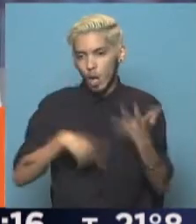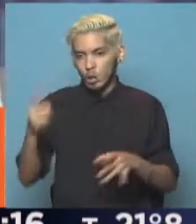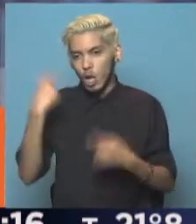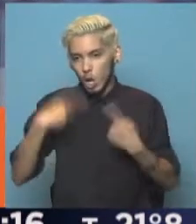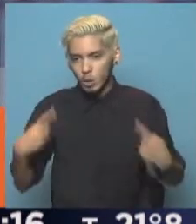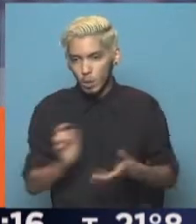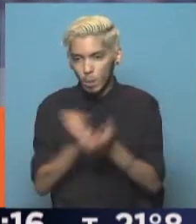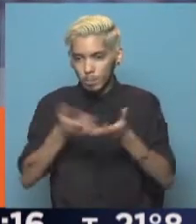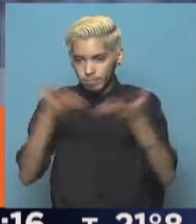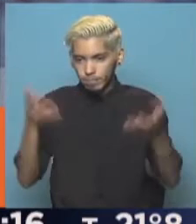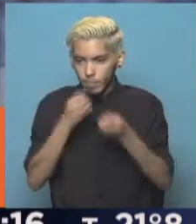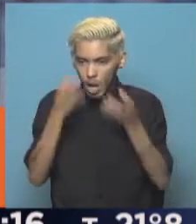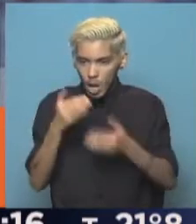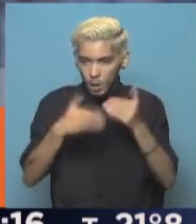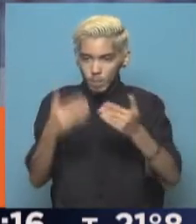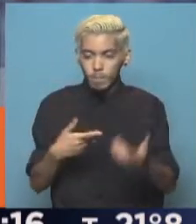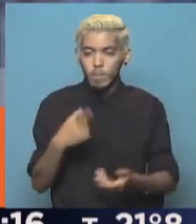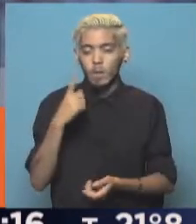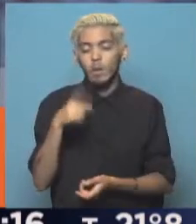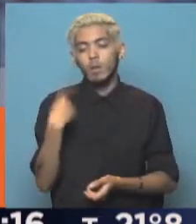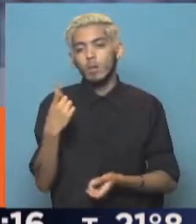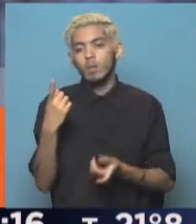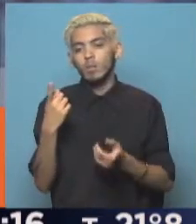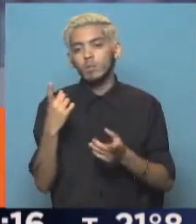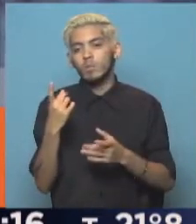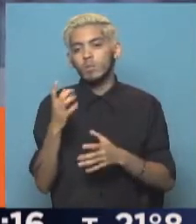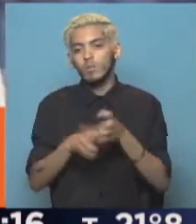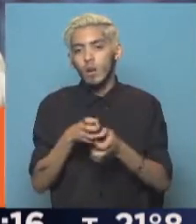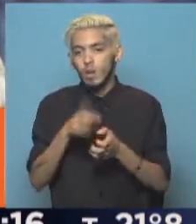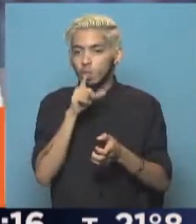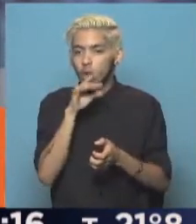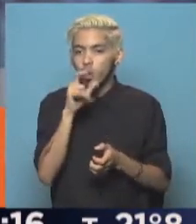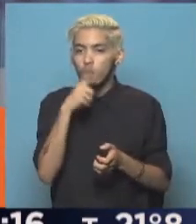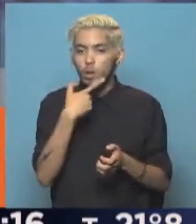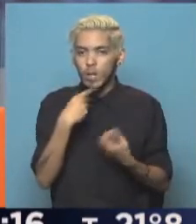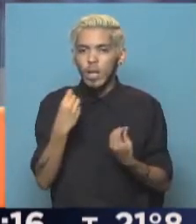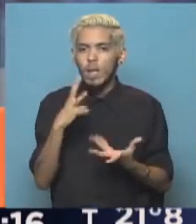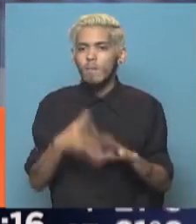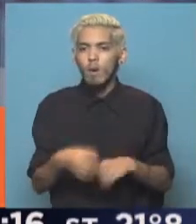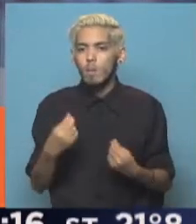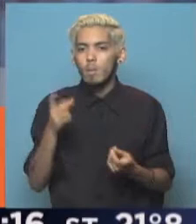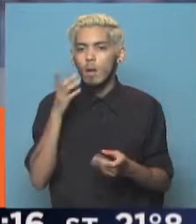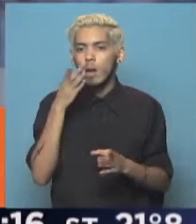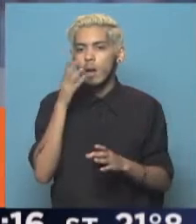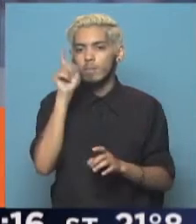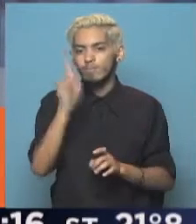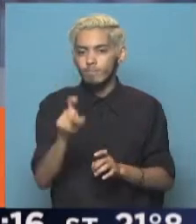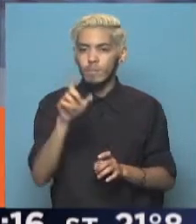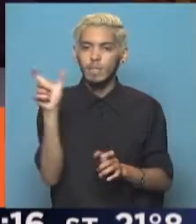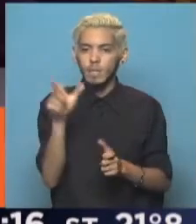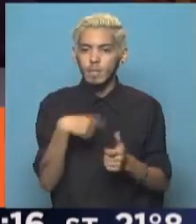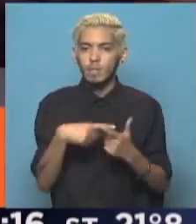ampliarse gustavo pobega fabricó toldos me gustaría saber cómo de qué manera accedo a estos créditos es muy largo el proceso